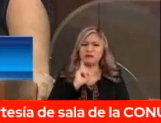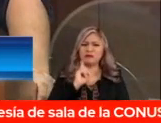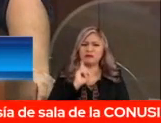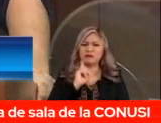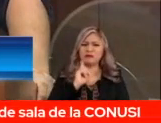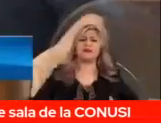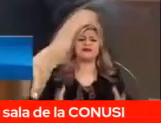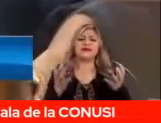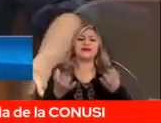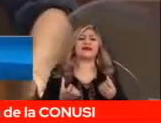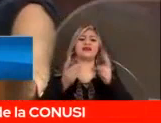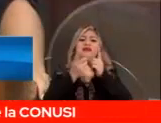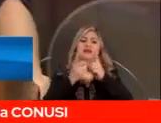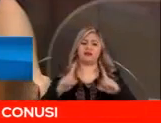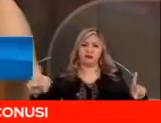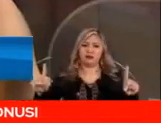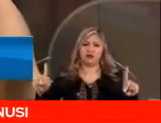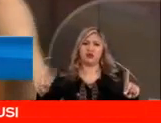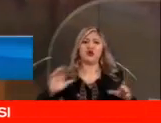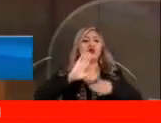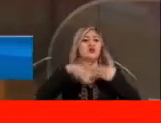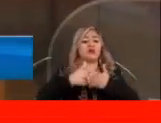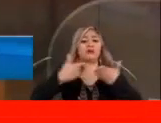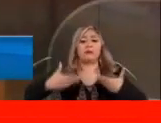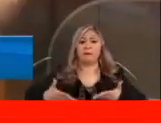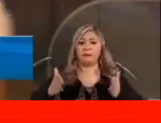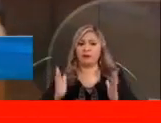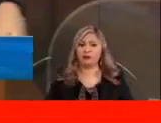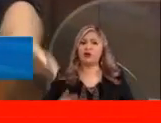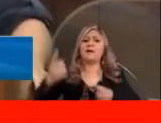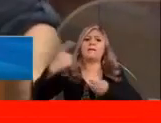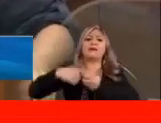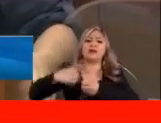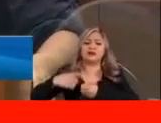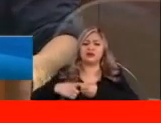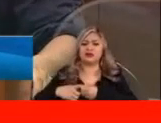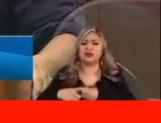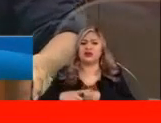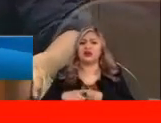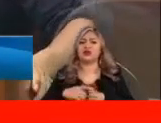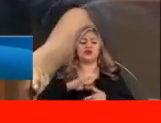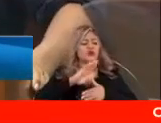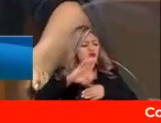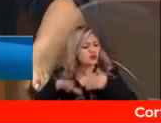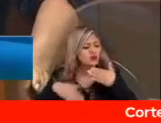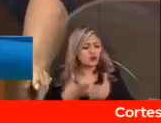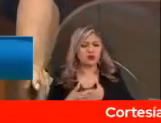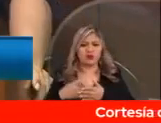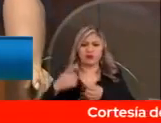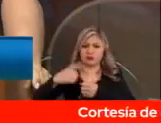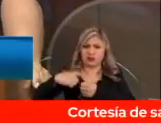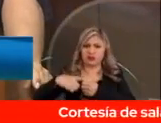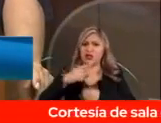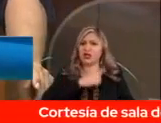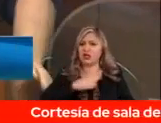participe, no donde hay 72 personas aquí, dos en el Palacio de las Garzas y nueve